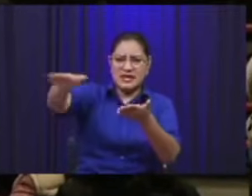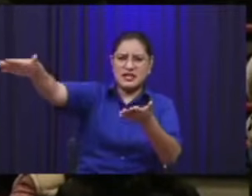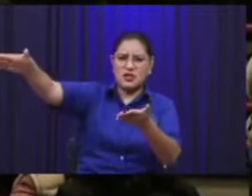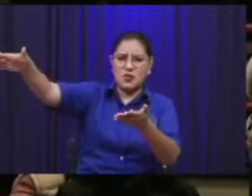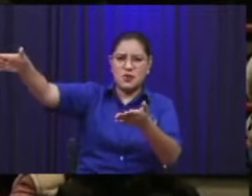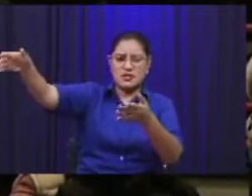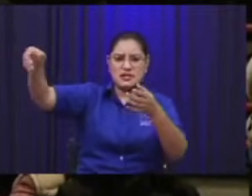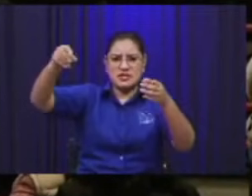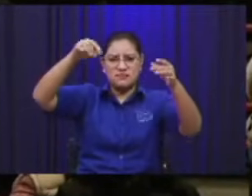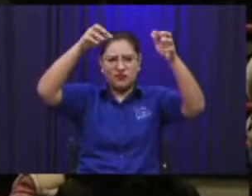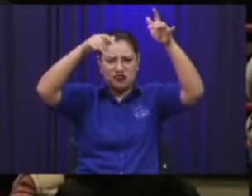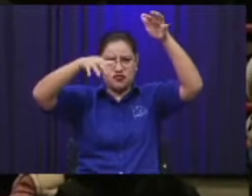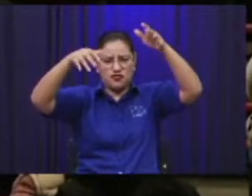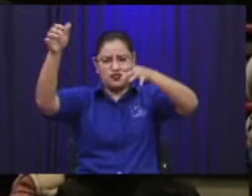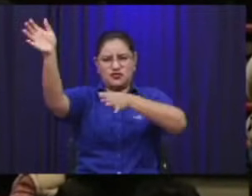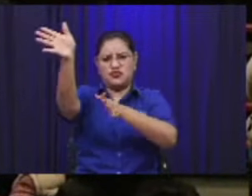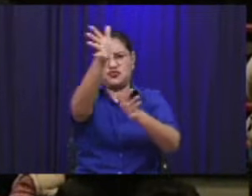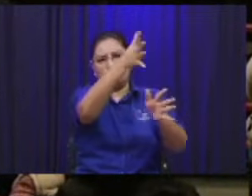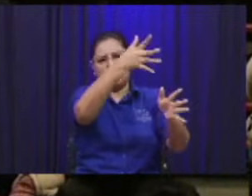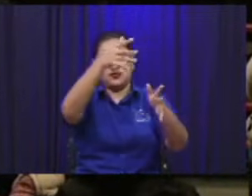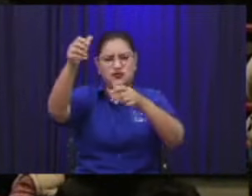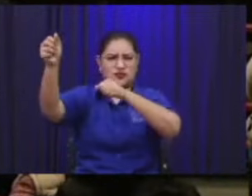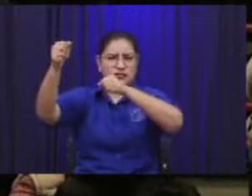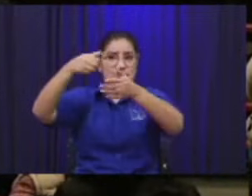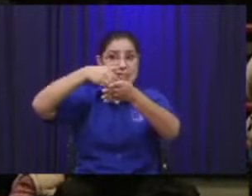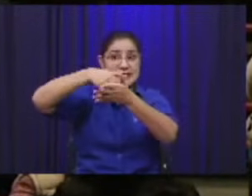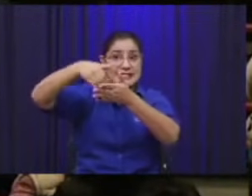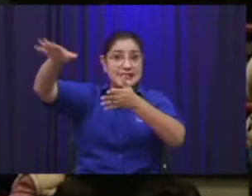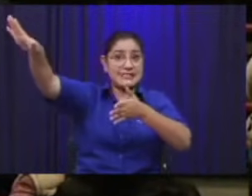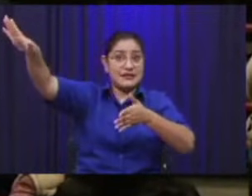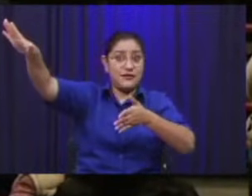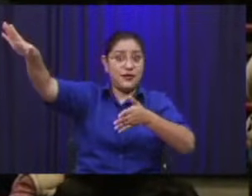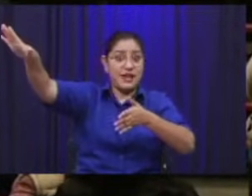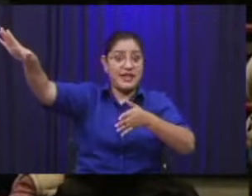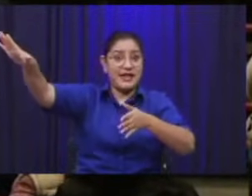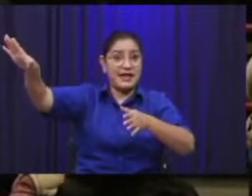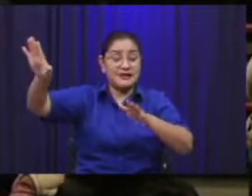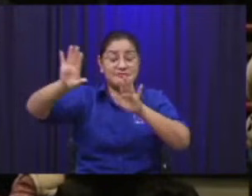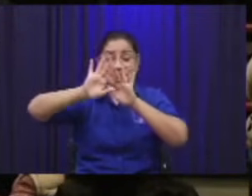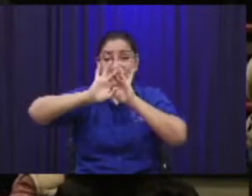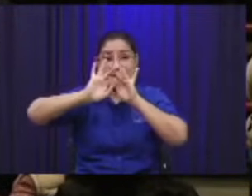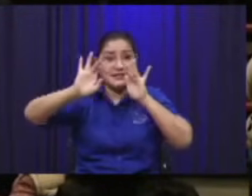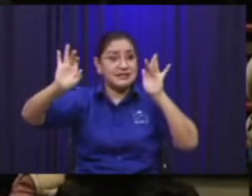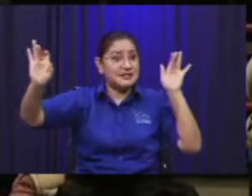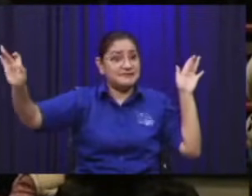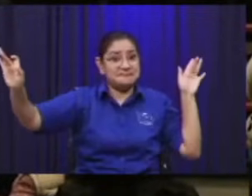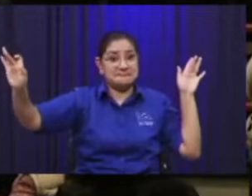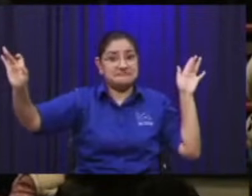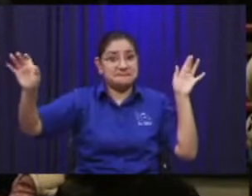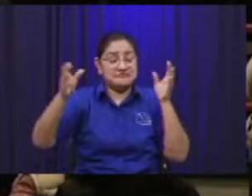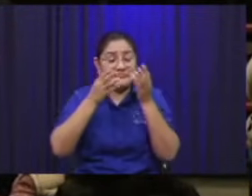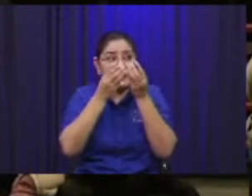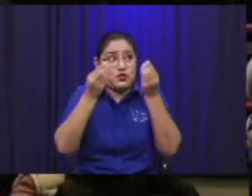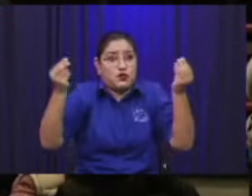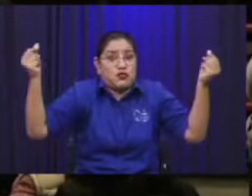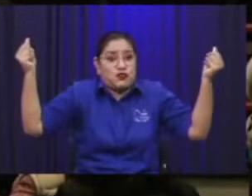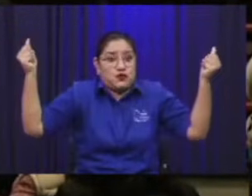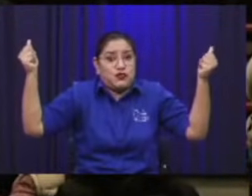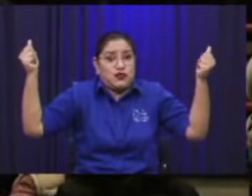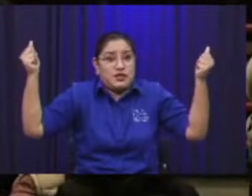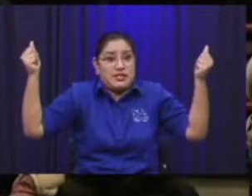hermano se titula dormir se desapareció esa foto satelital